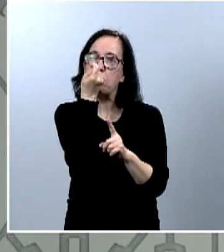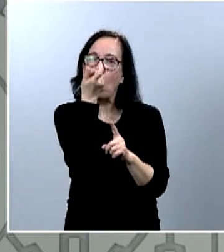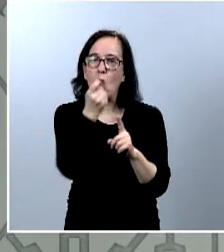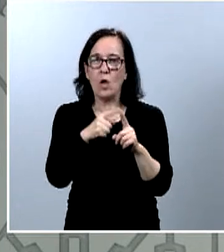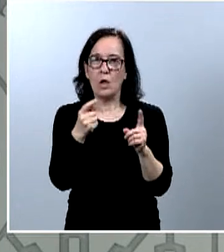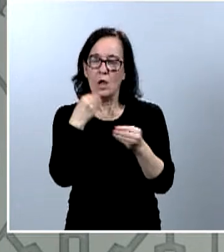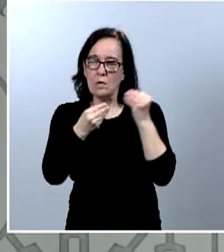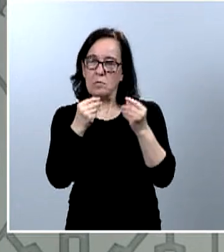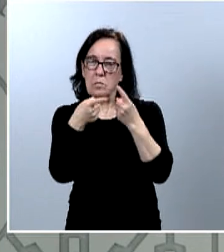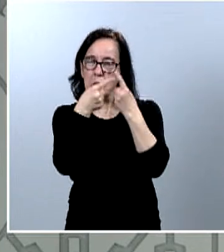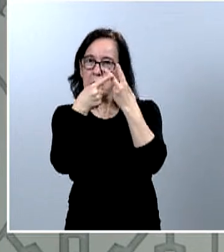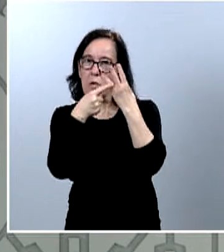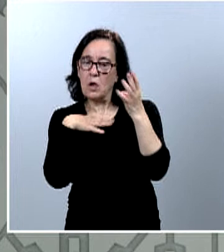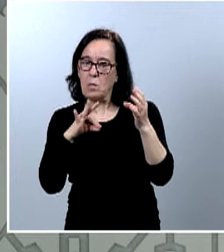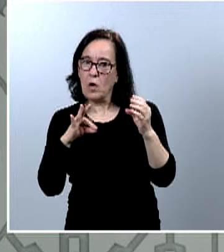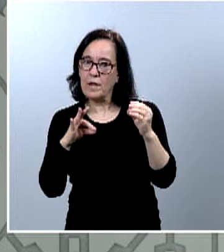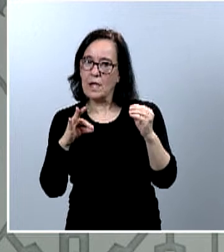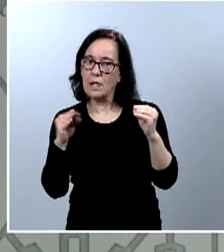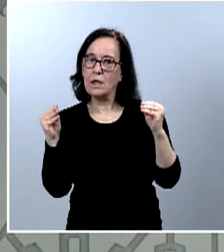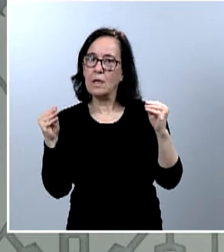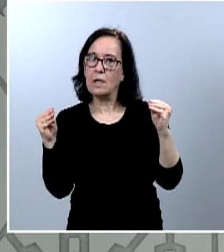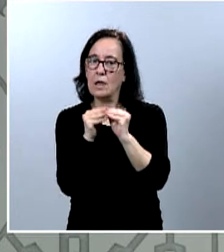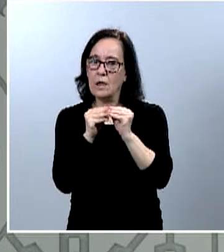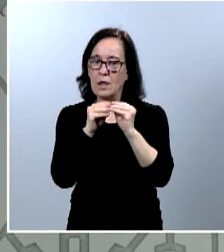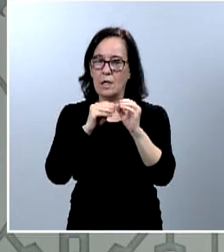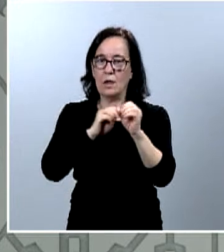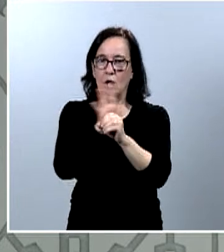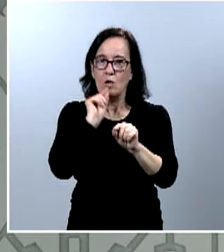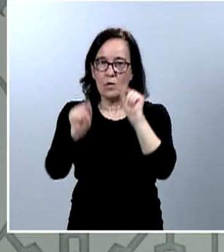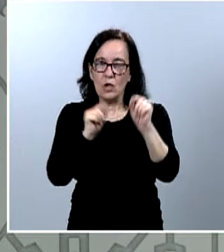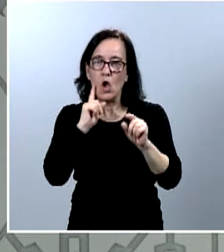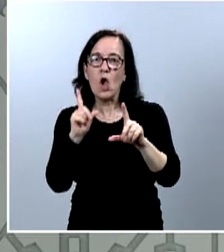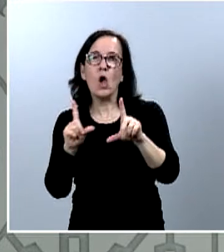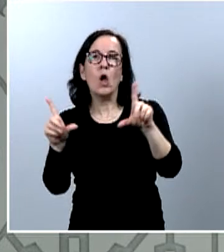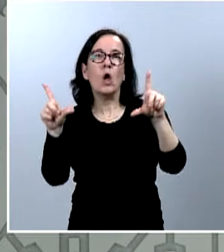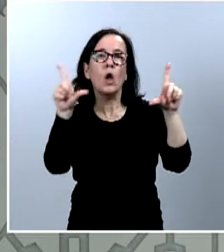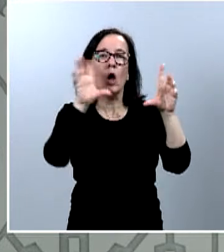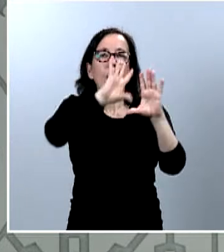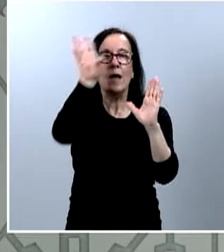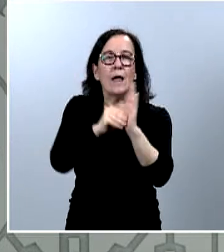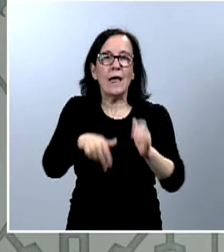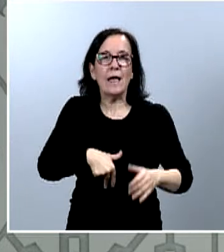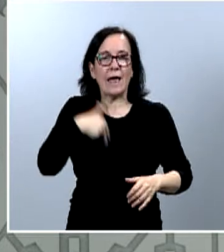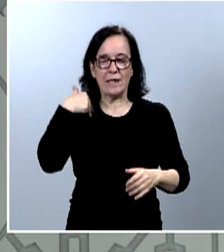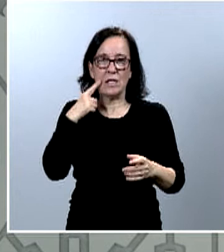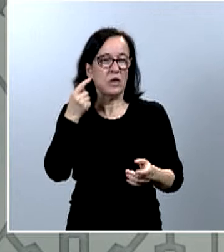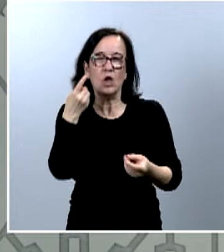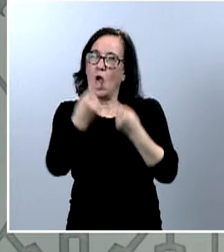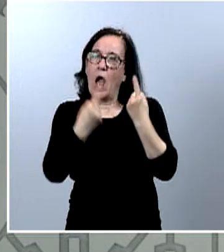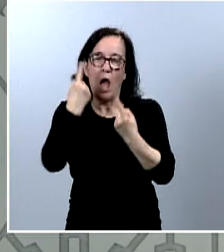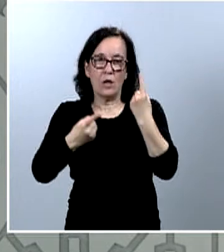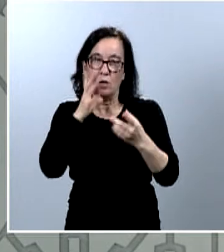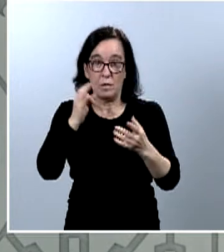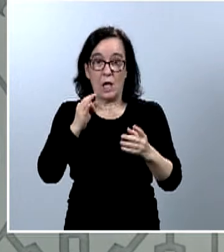cuadro que pueda ser compatible con COVID-19 que no incluya una radiografía, No es frecuente en algunos periodos del año, pero lo es